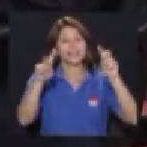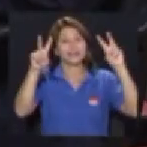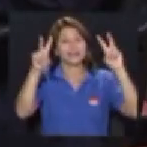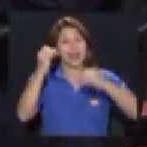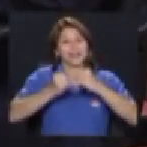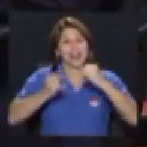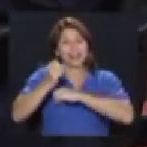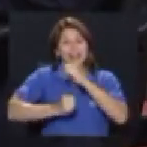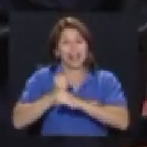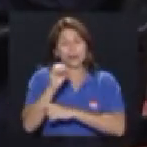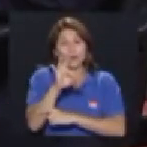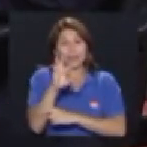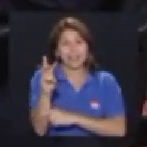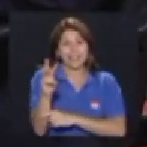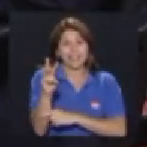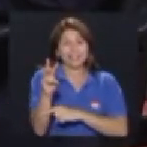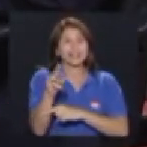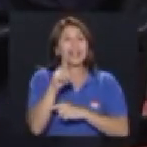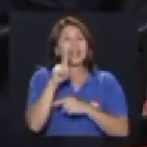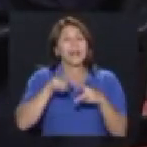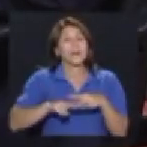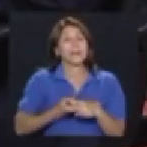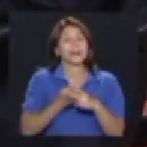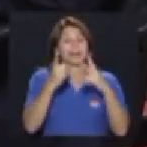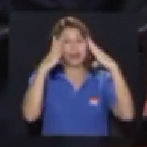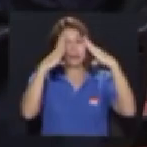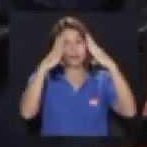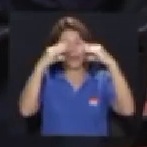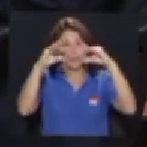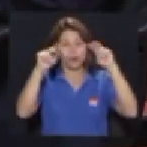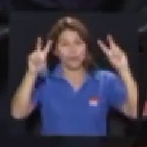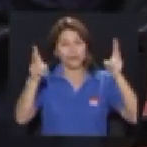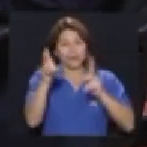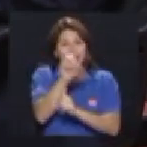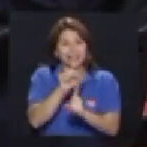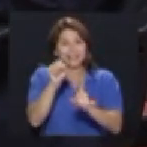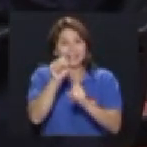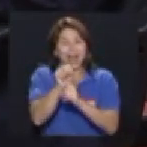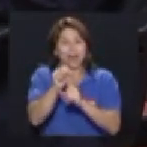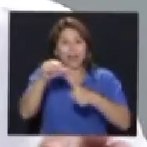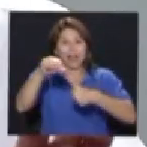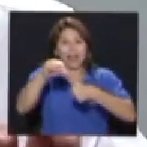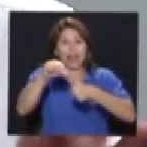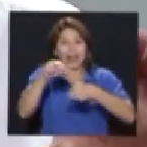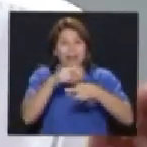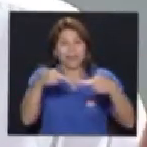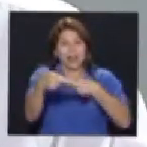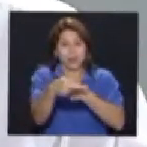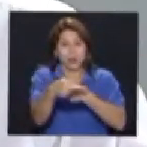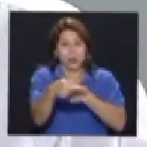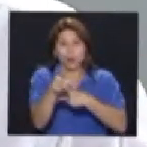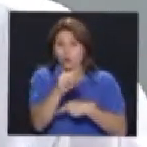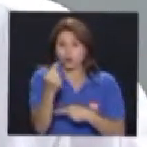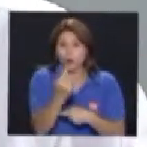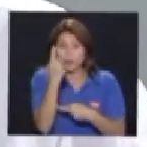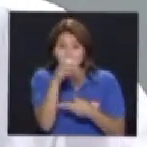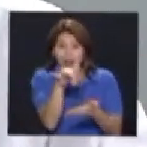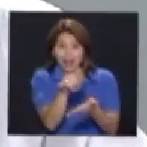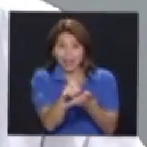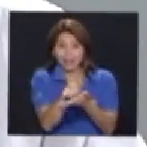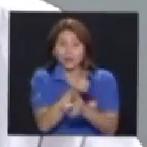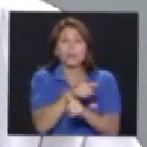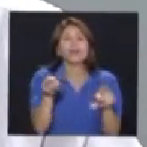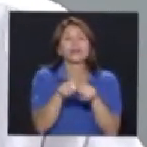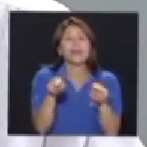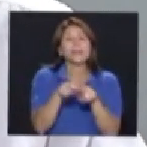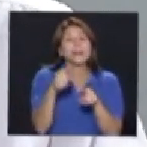96 y 97, no solo con el compromiso de hacer el informe Estado de la región, sino de ayudar a crear como Estado de la nación en el